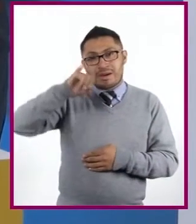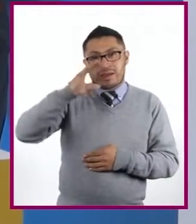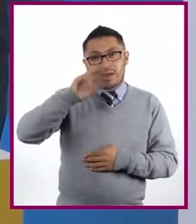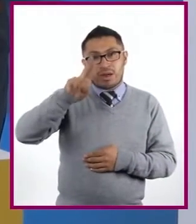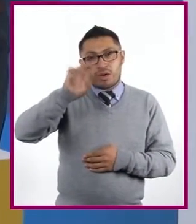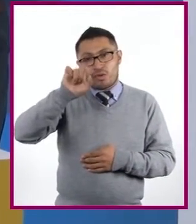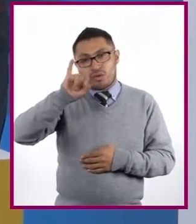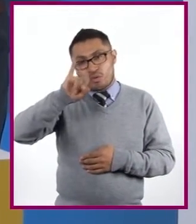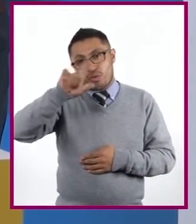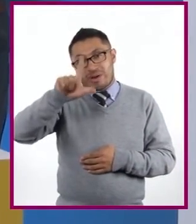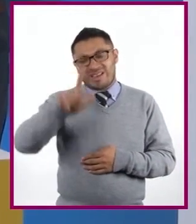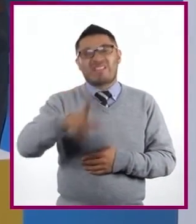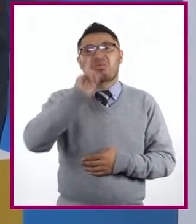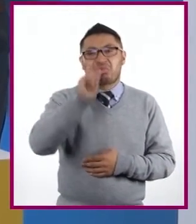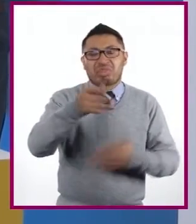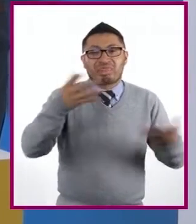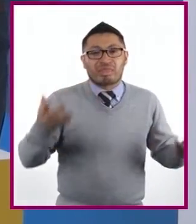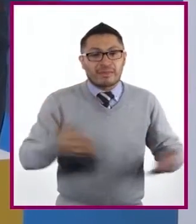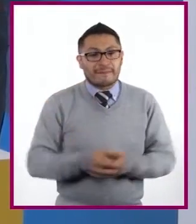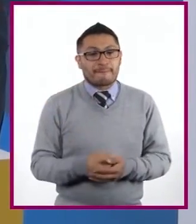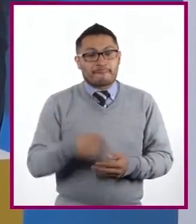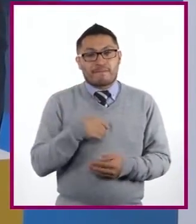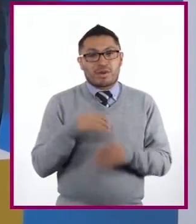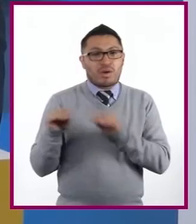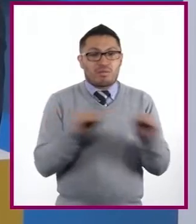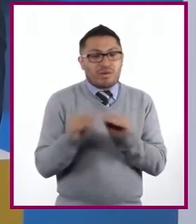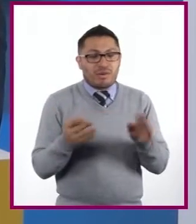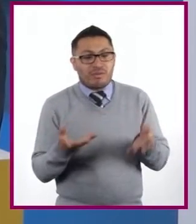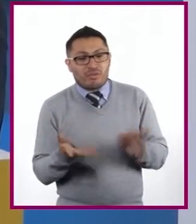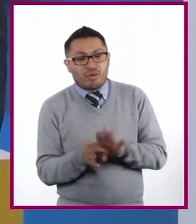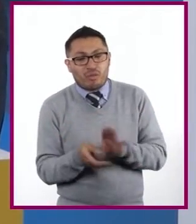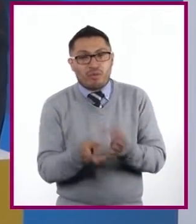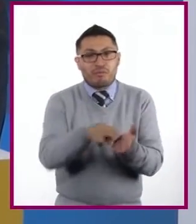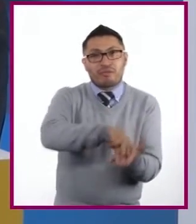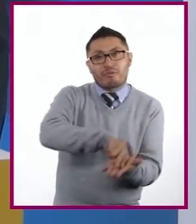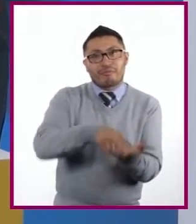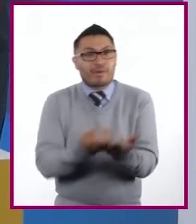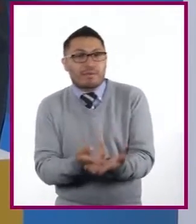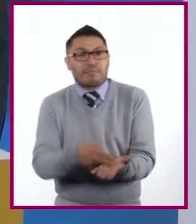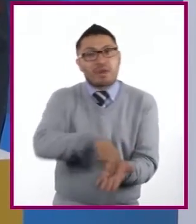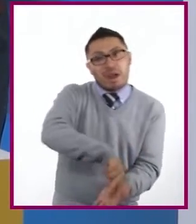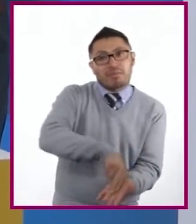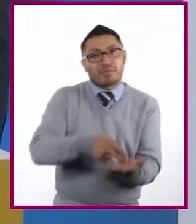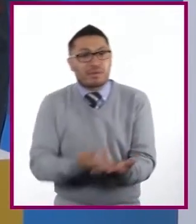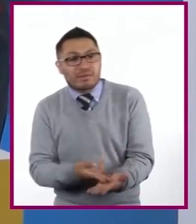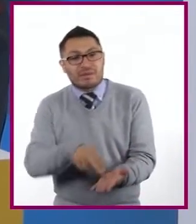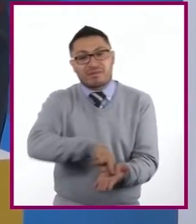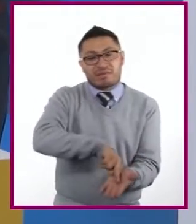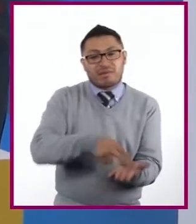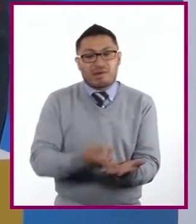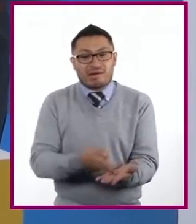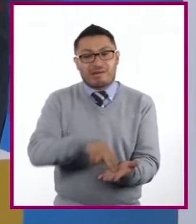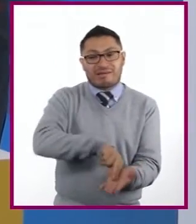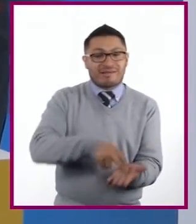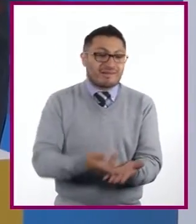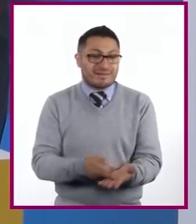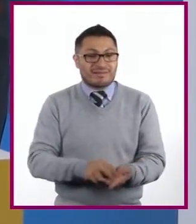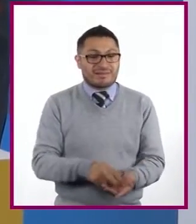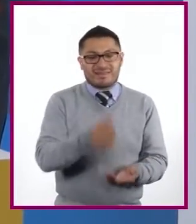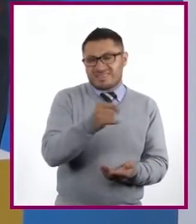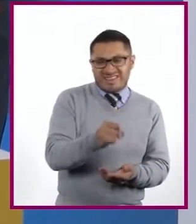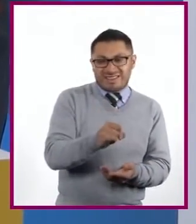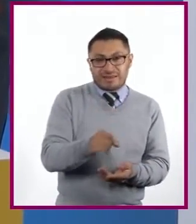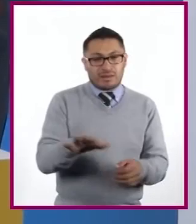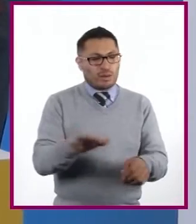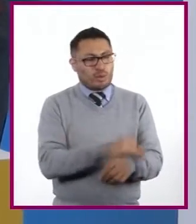es eso? Bueno, pues me muevo así, o sea, como, ya saben, ¿no? Así, pues así. ¿Y por qué haces